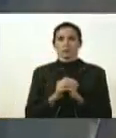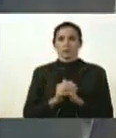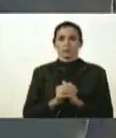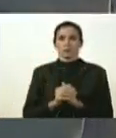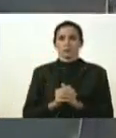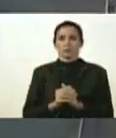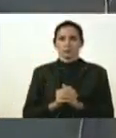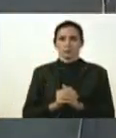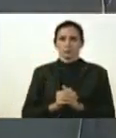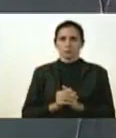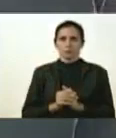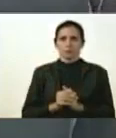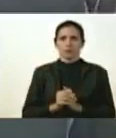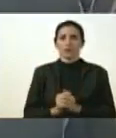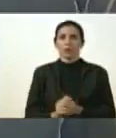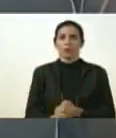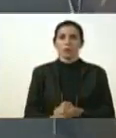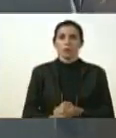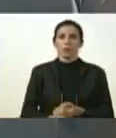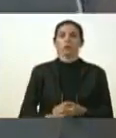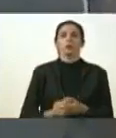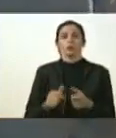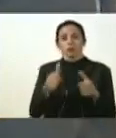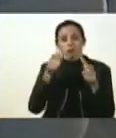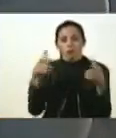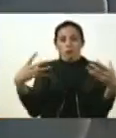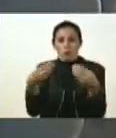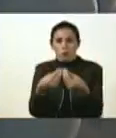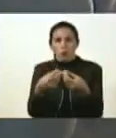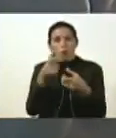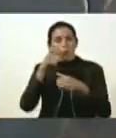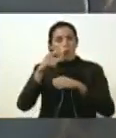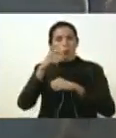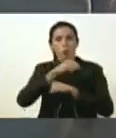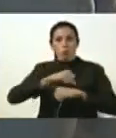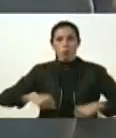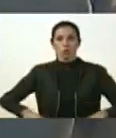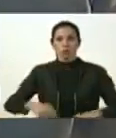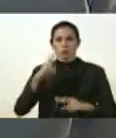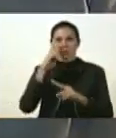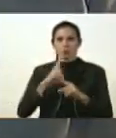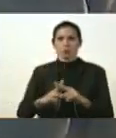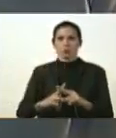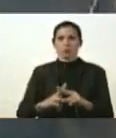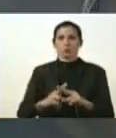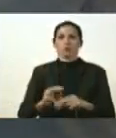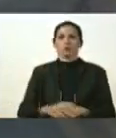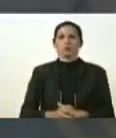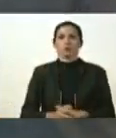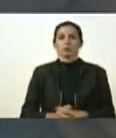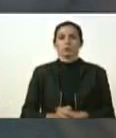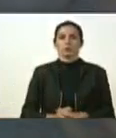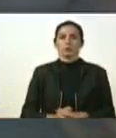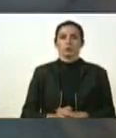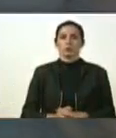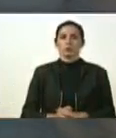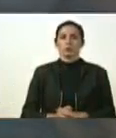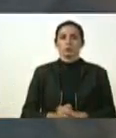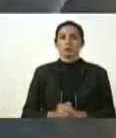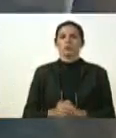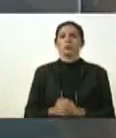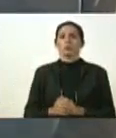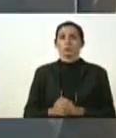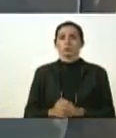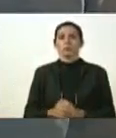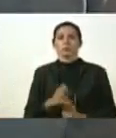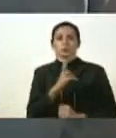el personal militar adscrito a la Guardia de Honor Presidencial. En este momento, el jefe de Estado venezolano y comandante en